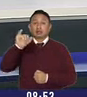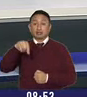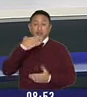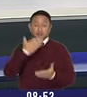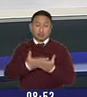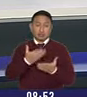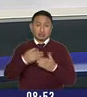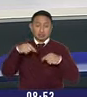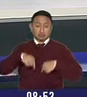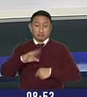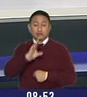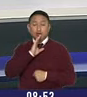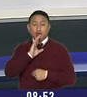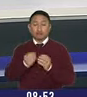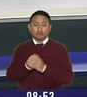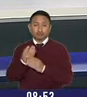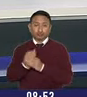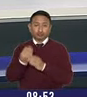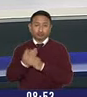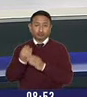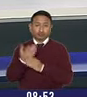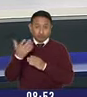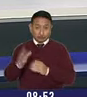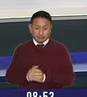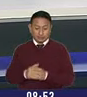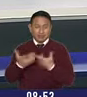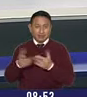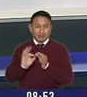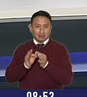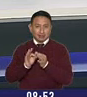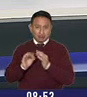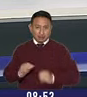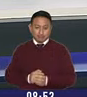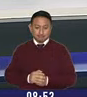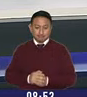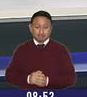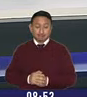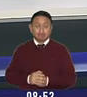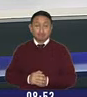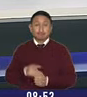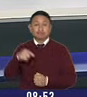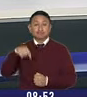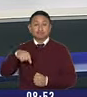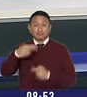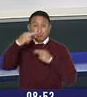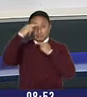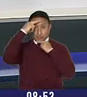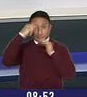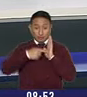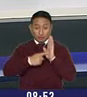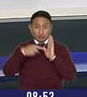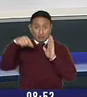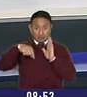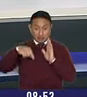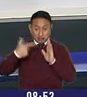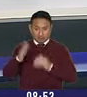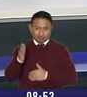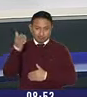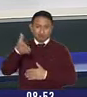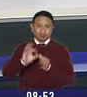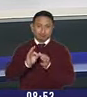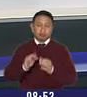por la reparación de una fuga de agua que llevaba semanas causando molestias. La intervención llegó tras denunciar el daño en este su noticiero